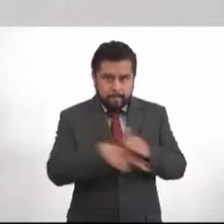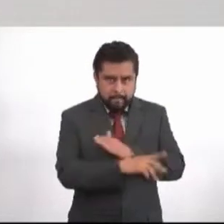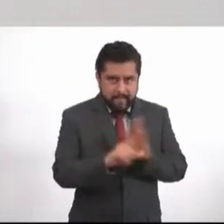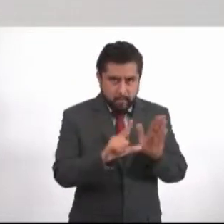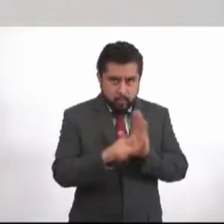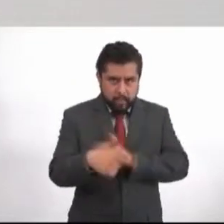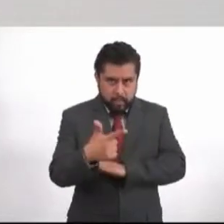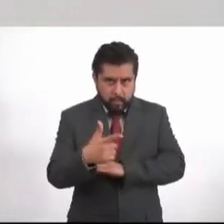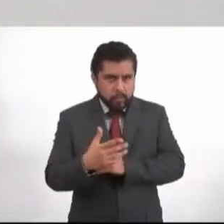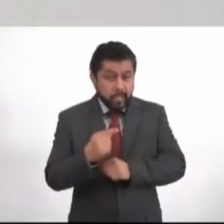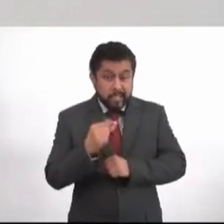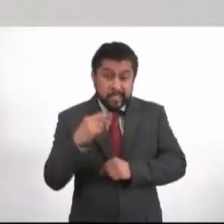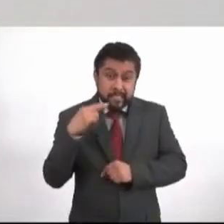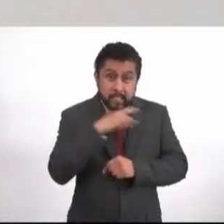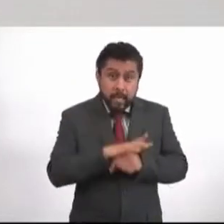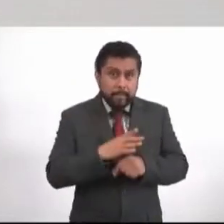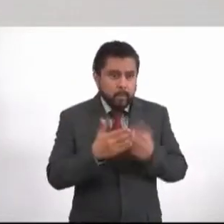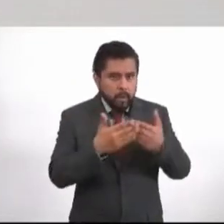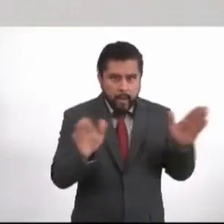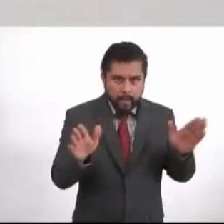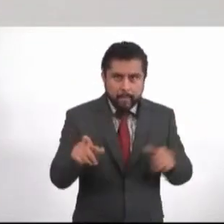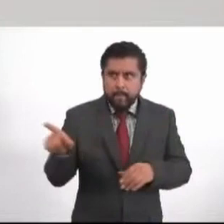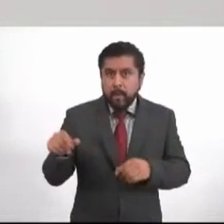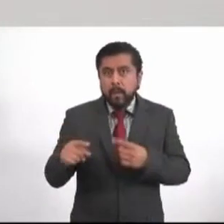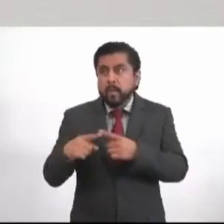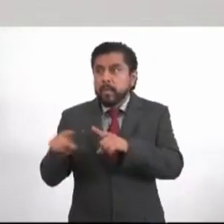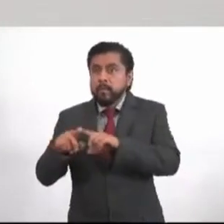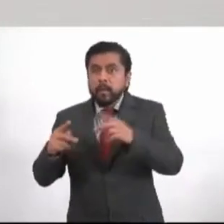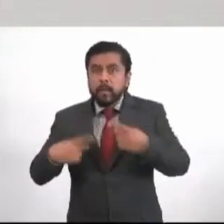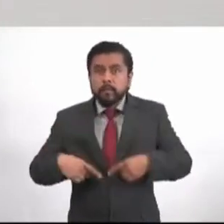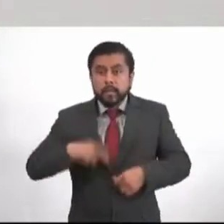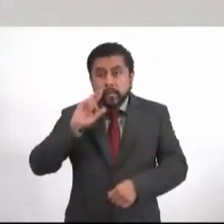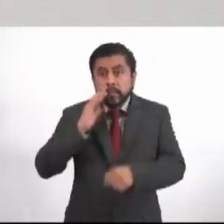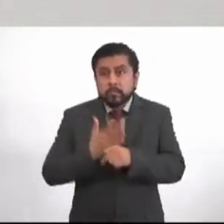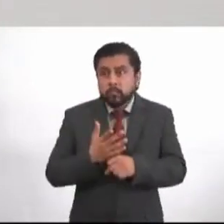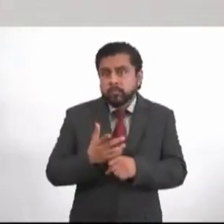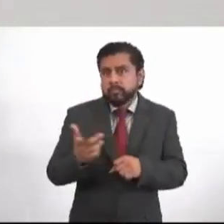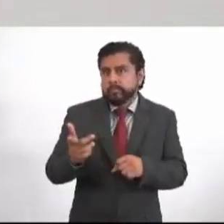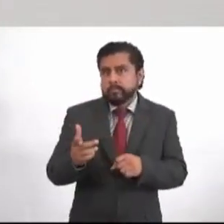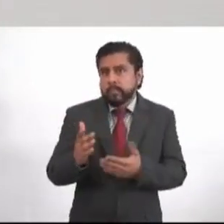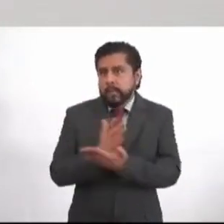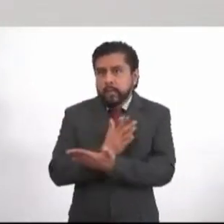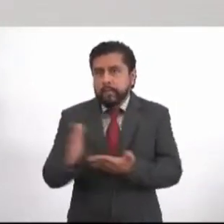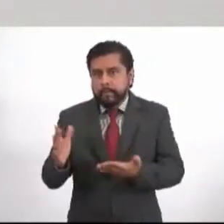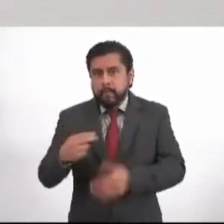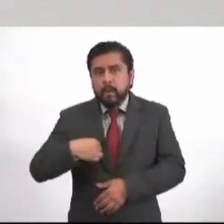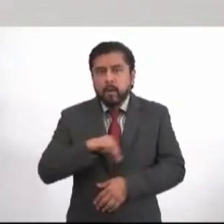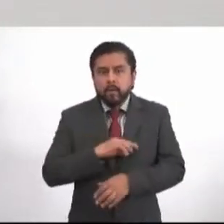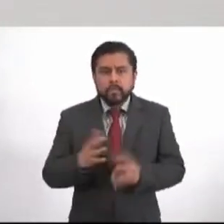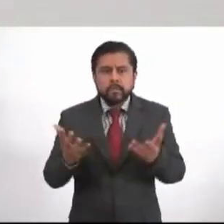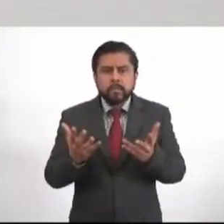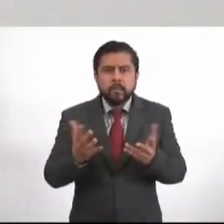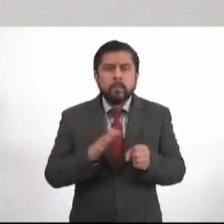la Fiscalía General de Justicia, las responsabilidades que tienen que ver con la responsabilidad penal. Y nosotros lo que estamos haciendo es